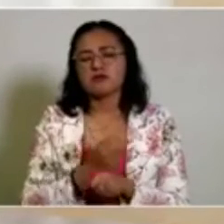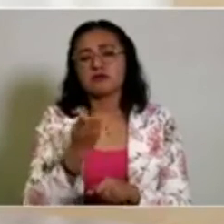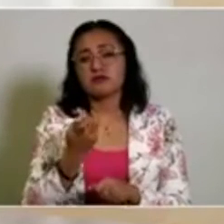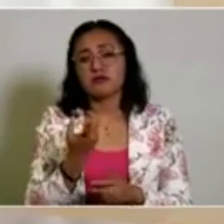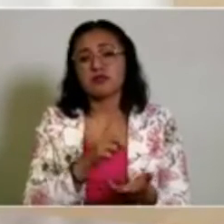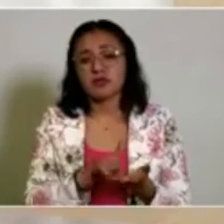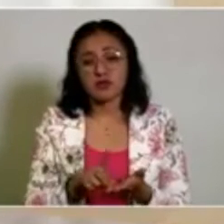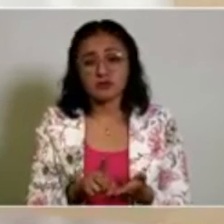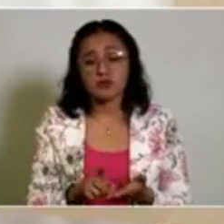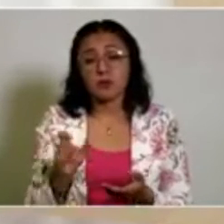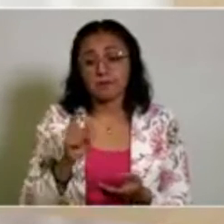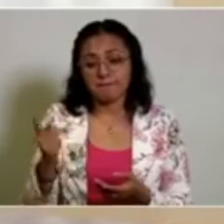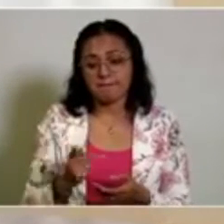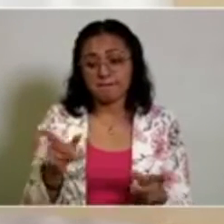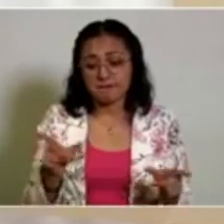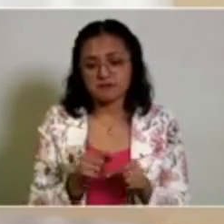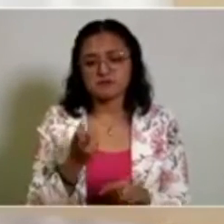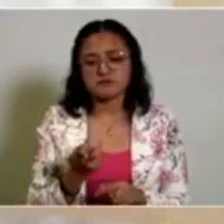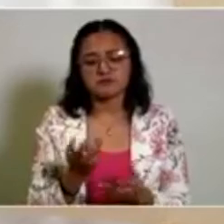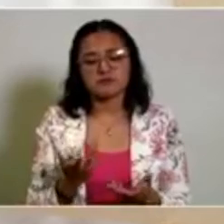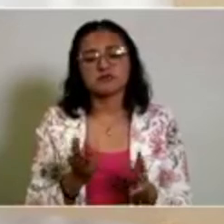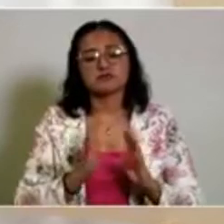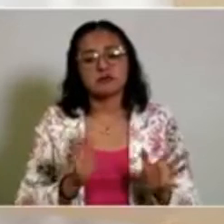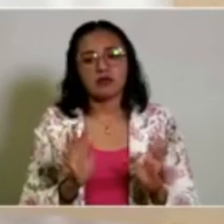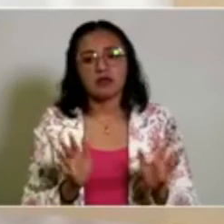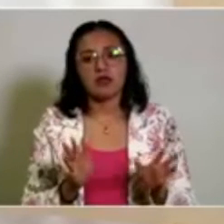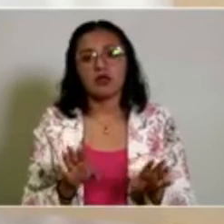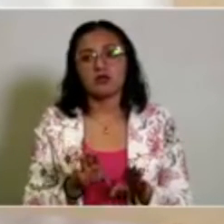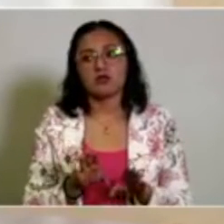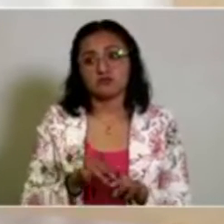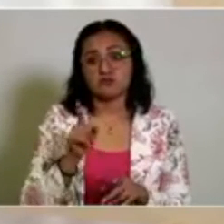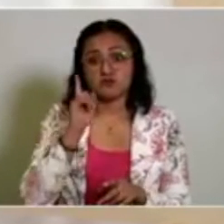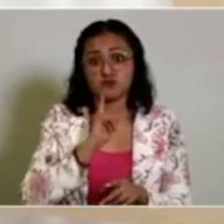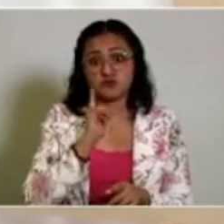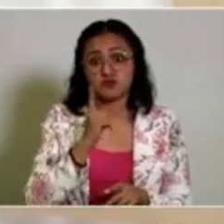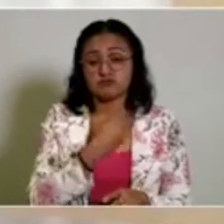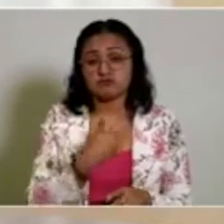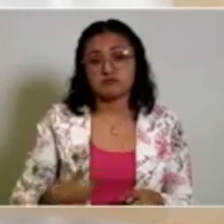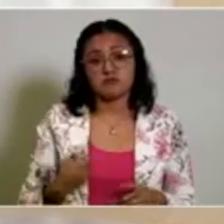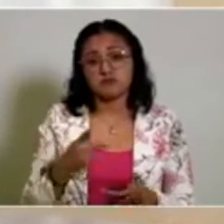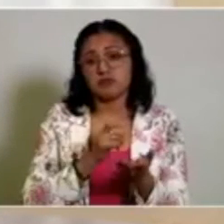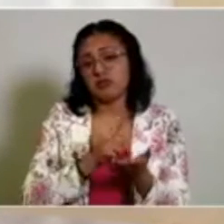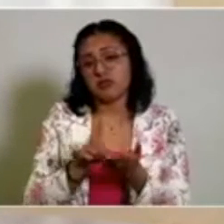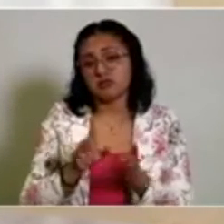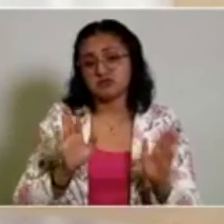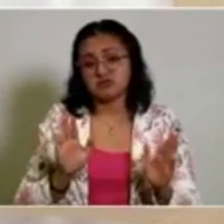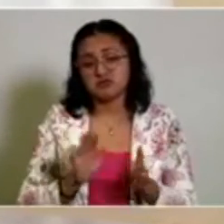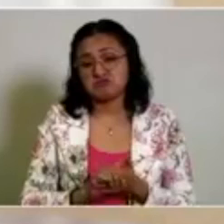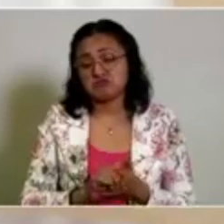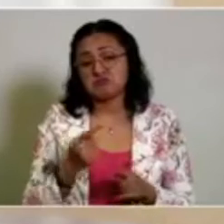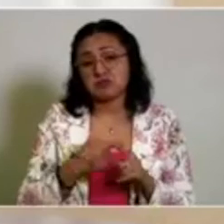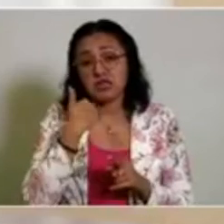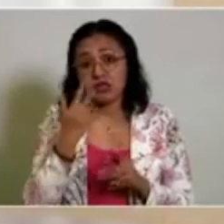derecho cuando me preguntas concretamente ya de la alcaldesa poblana y su derecho su derecho a